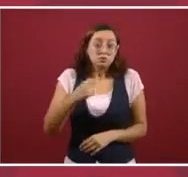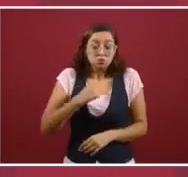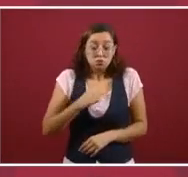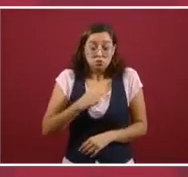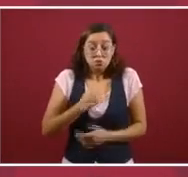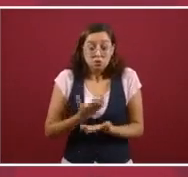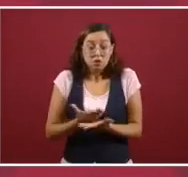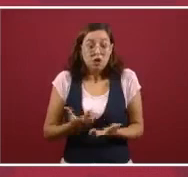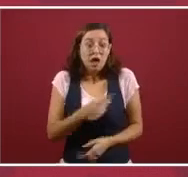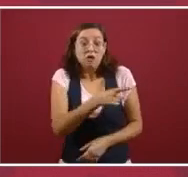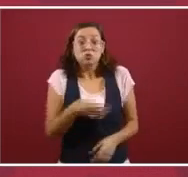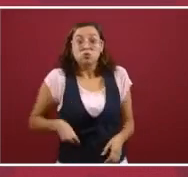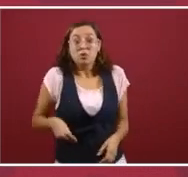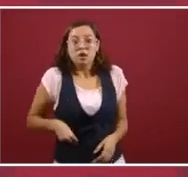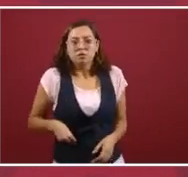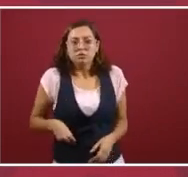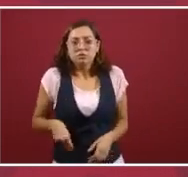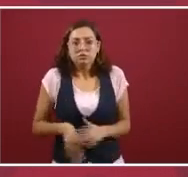pero